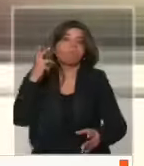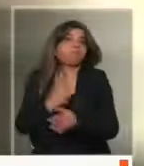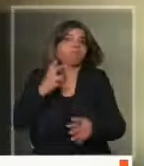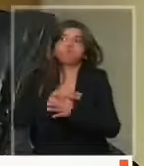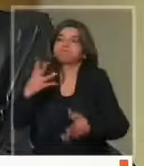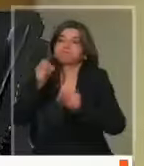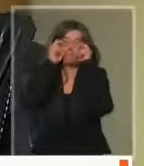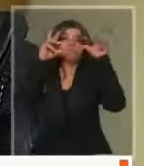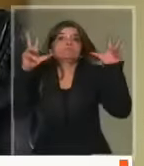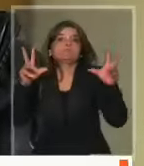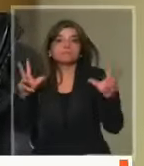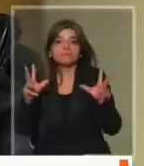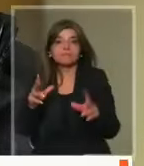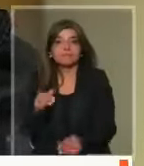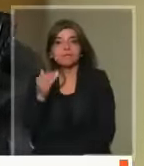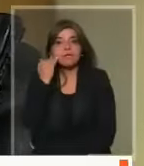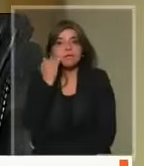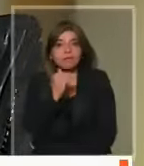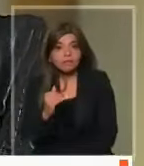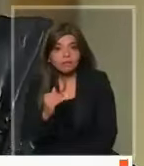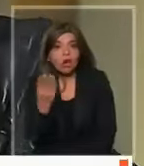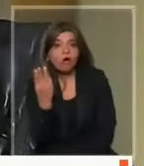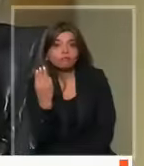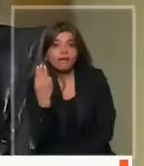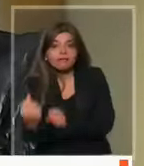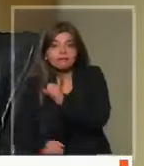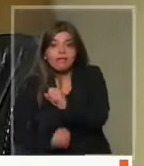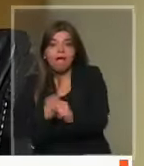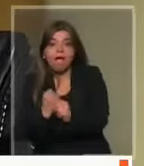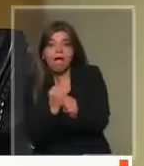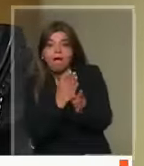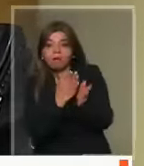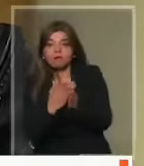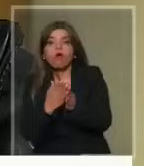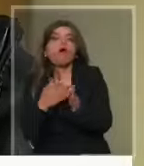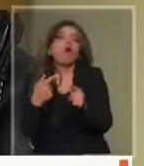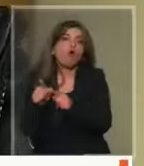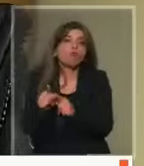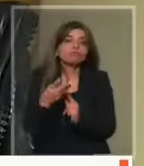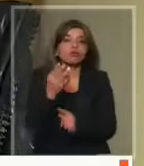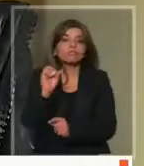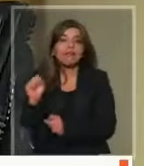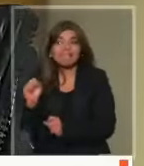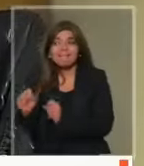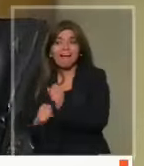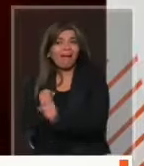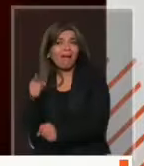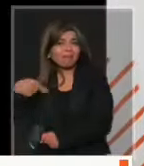habitaciones. Niños de 13 años hasta los 30 años se robaron todo.